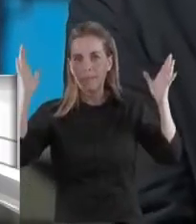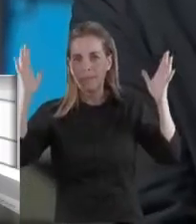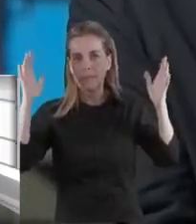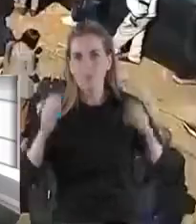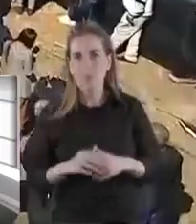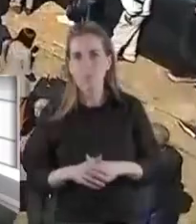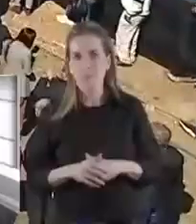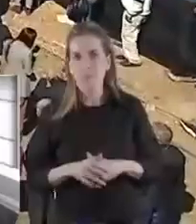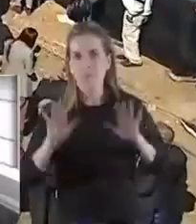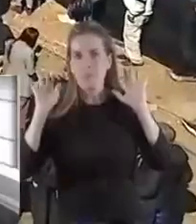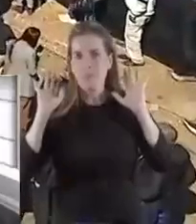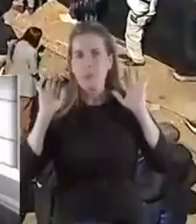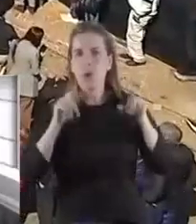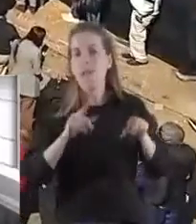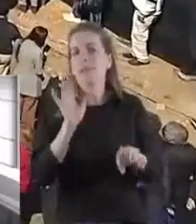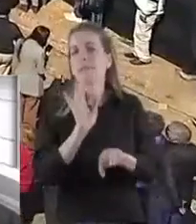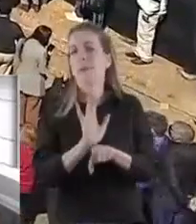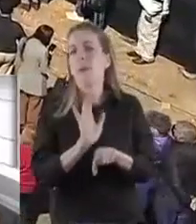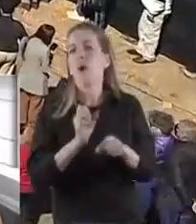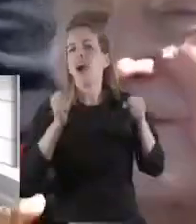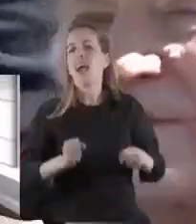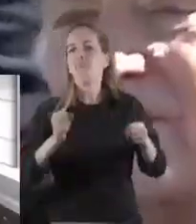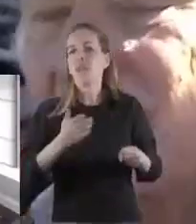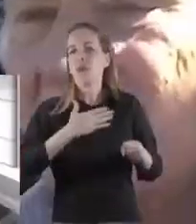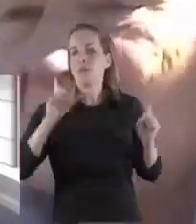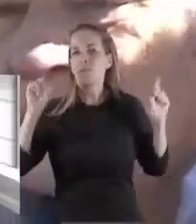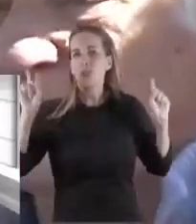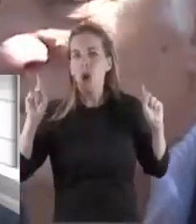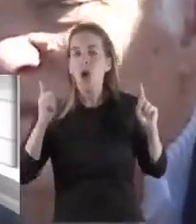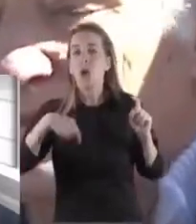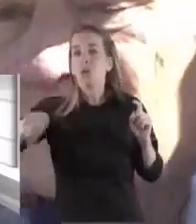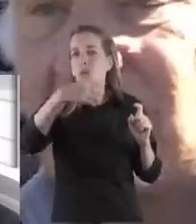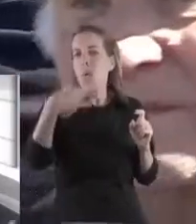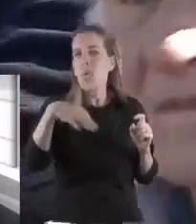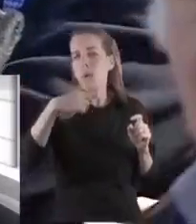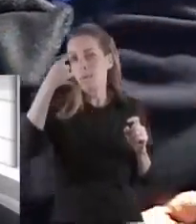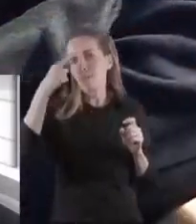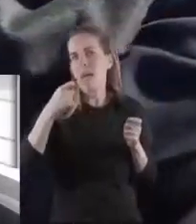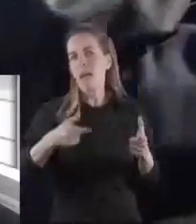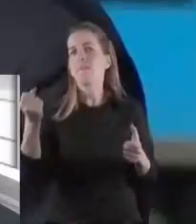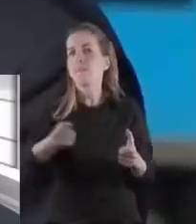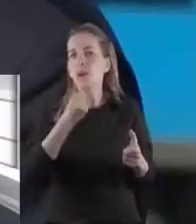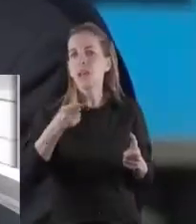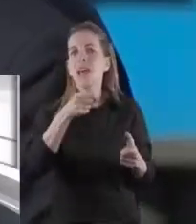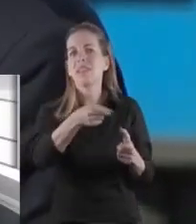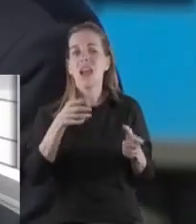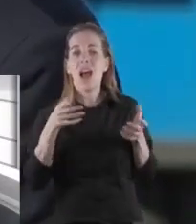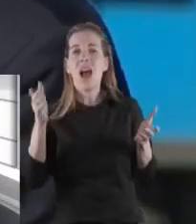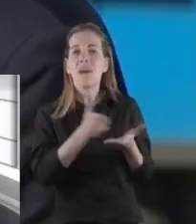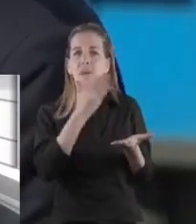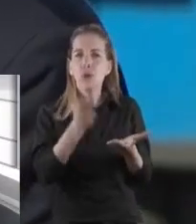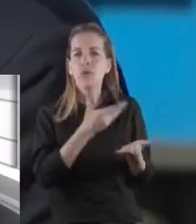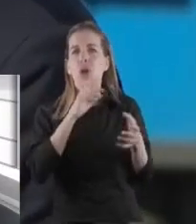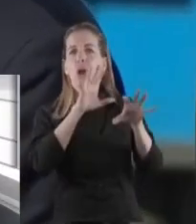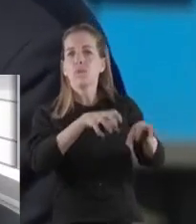no fue no es una cosa caprichosa es que vemos la importancia de la producción de todo el